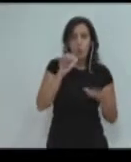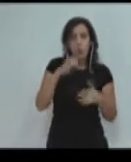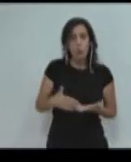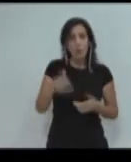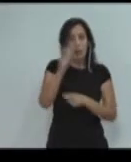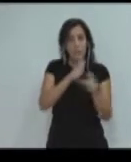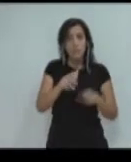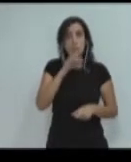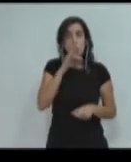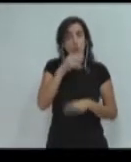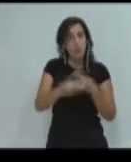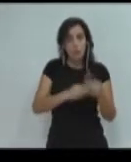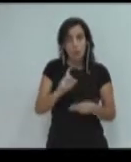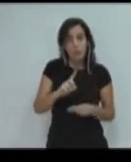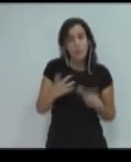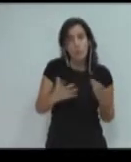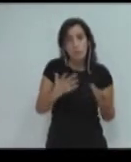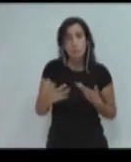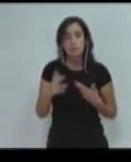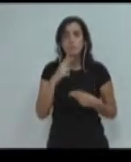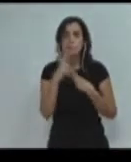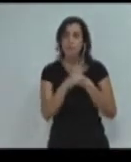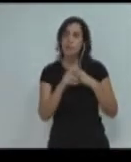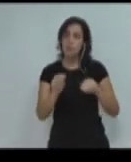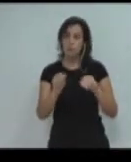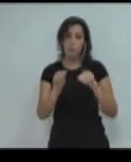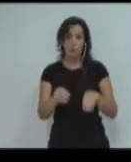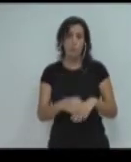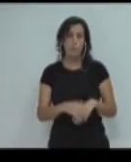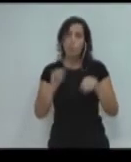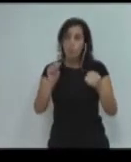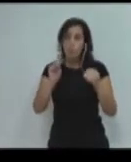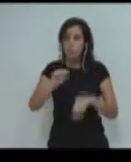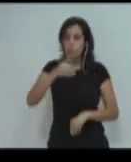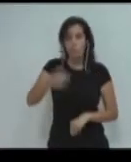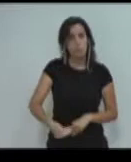hacerlo, que se forme. Que se forme. La formación básica.